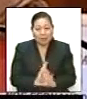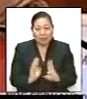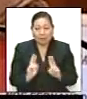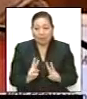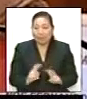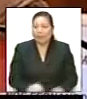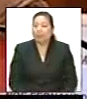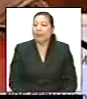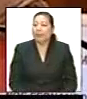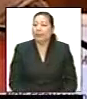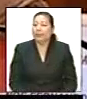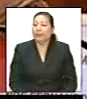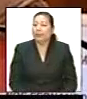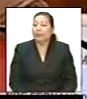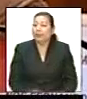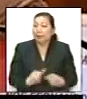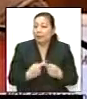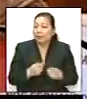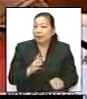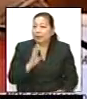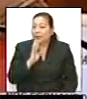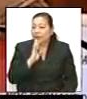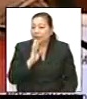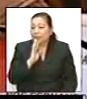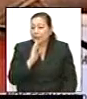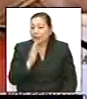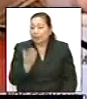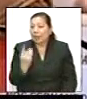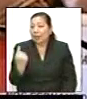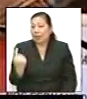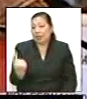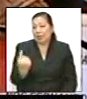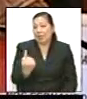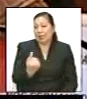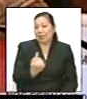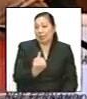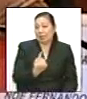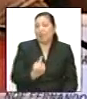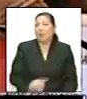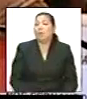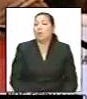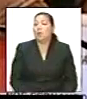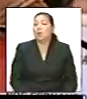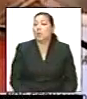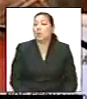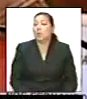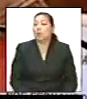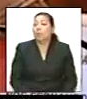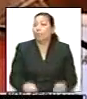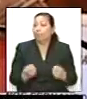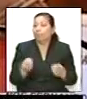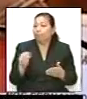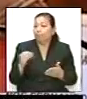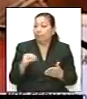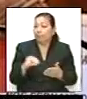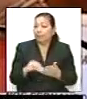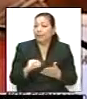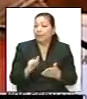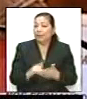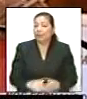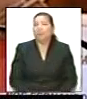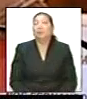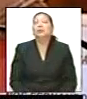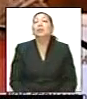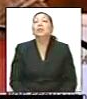observador, en la definición habla de que cada uno de los miembros deben celebrar y poner en acuerdo